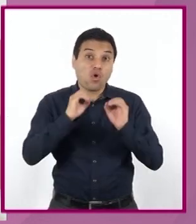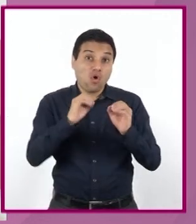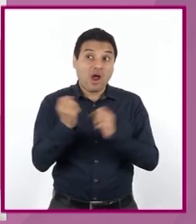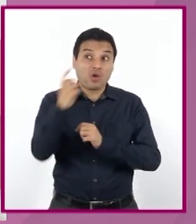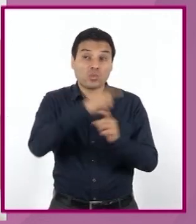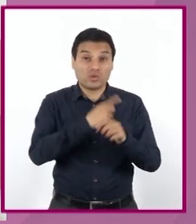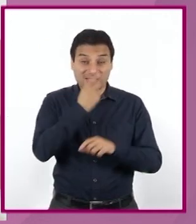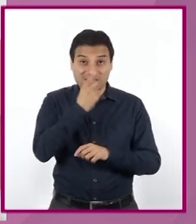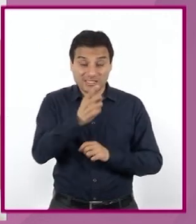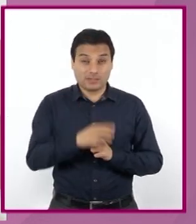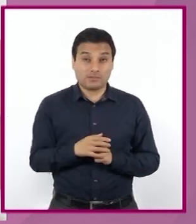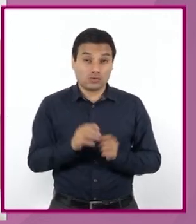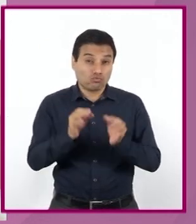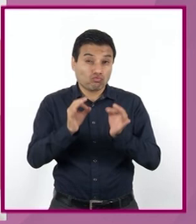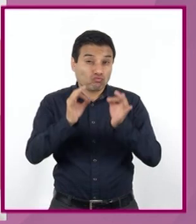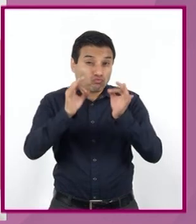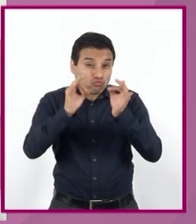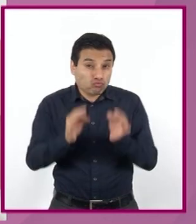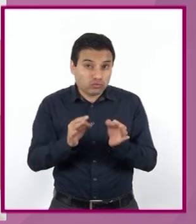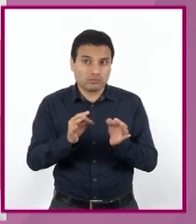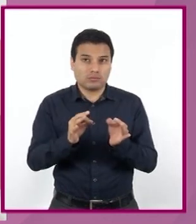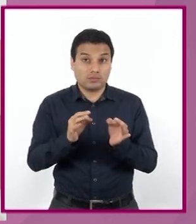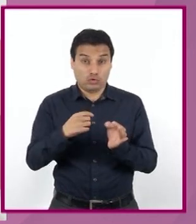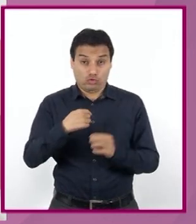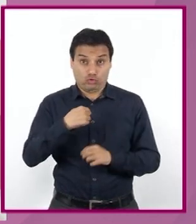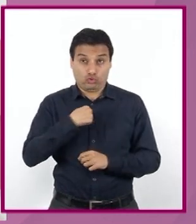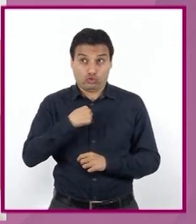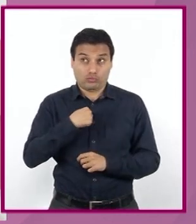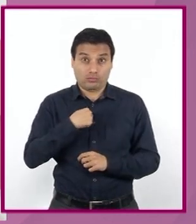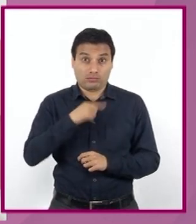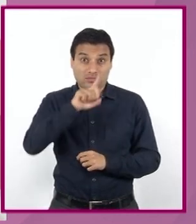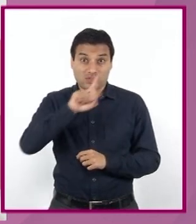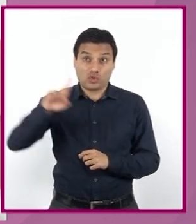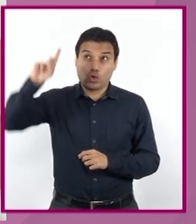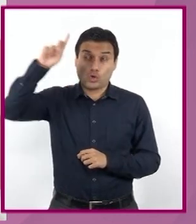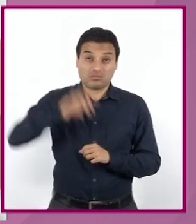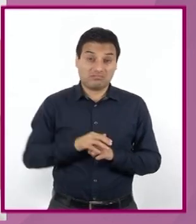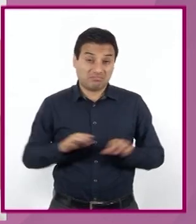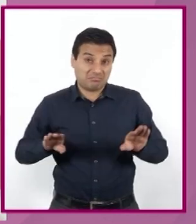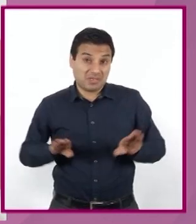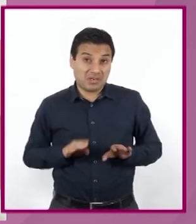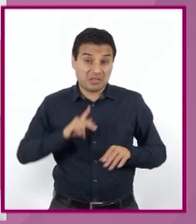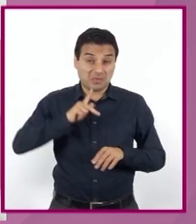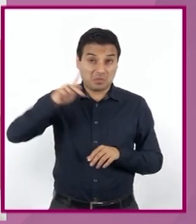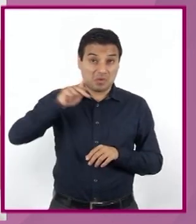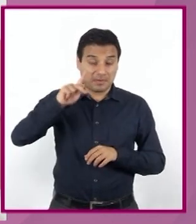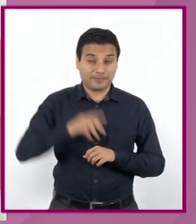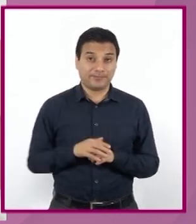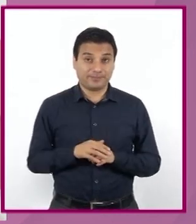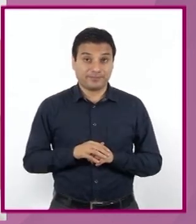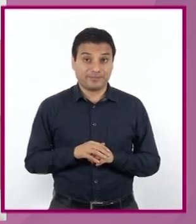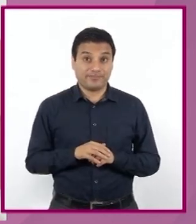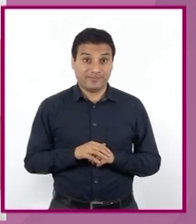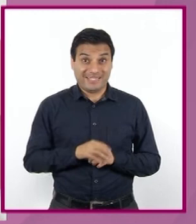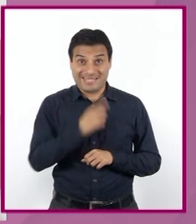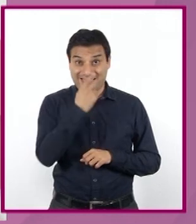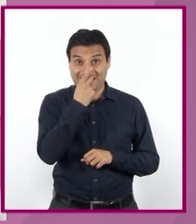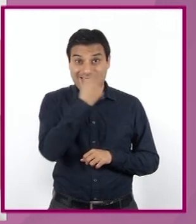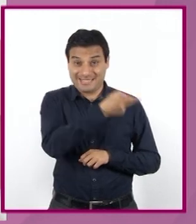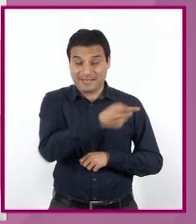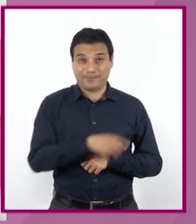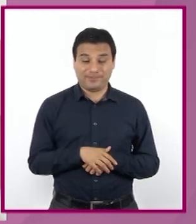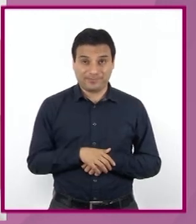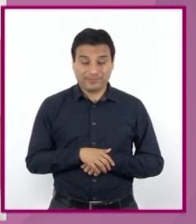tantos se pensaron creados a imagen y semejanza de un ser divino. Cuenta también que a lo largo de